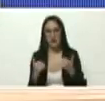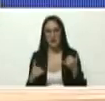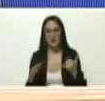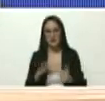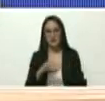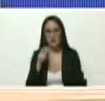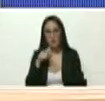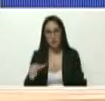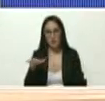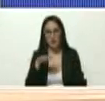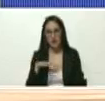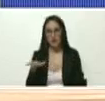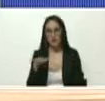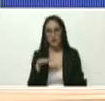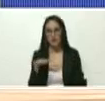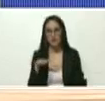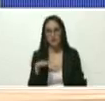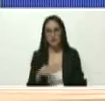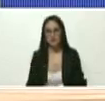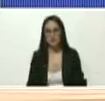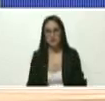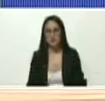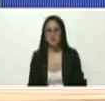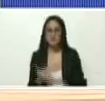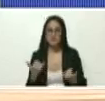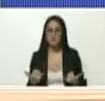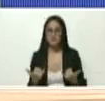nuestros pueblos y hoy